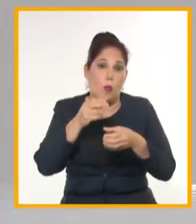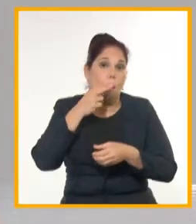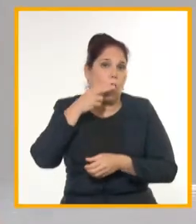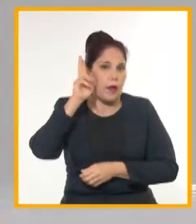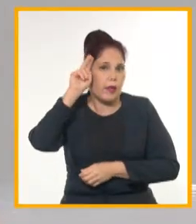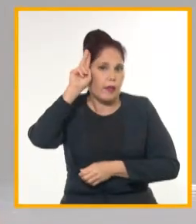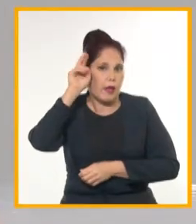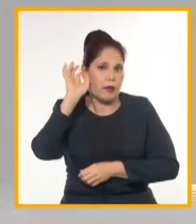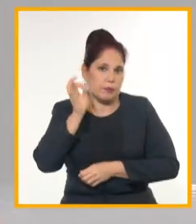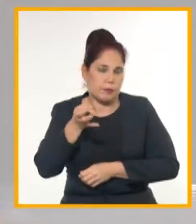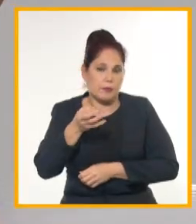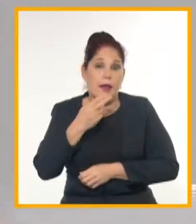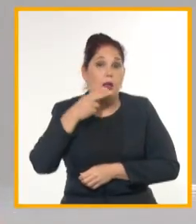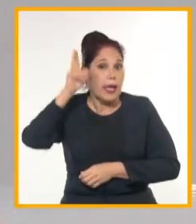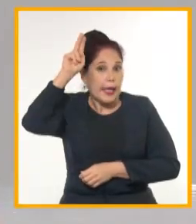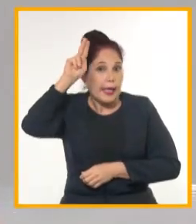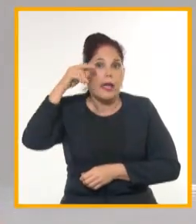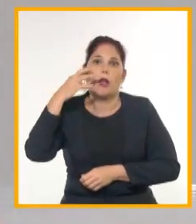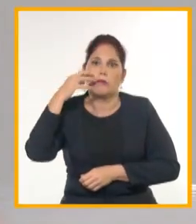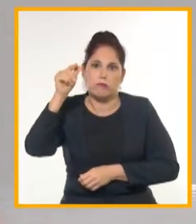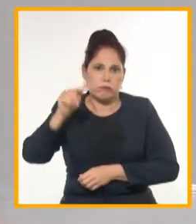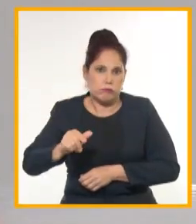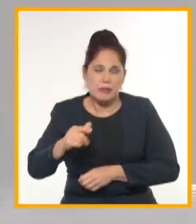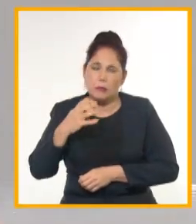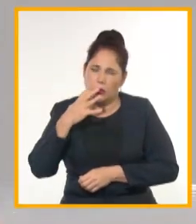hablando de el